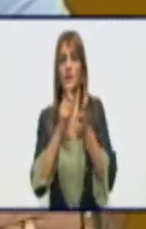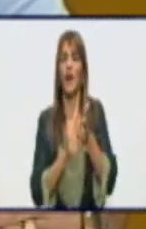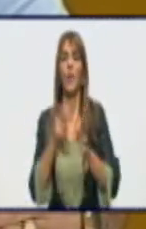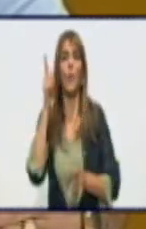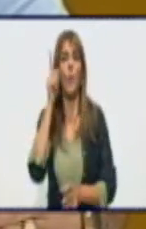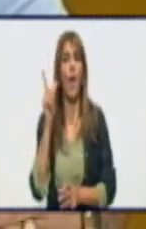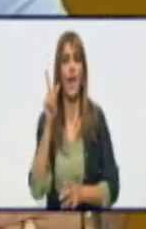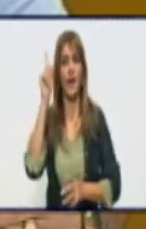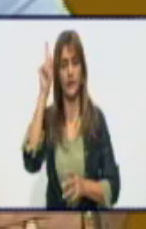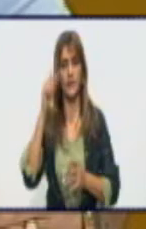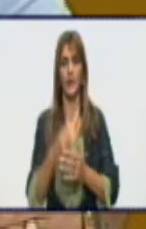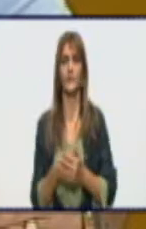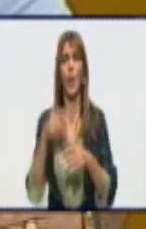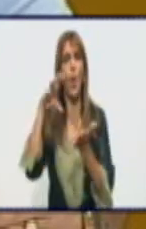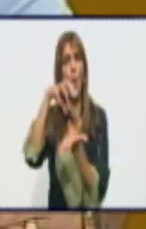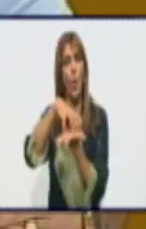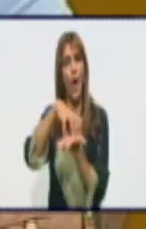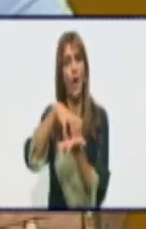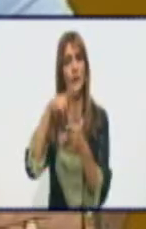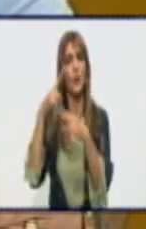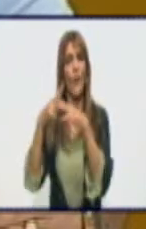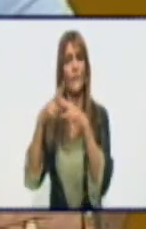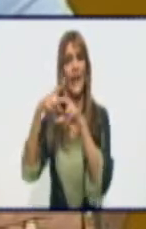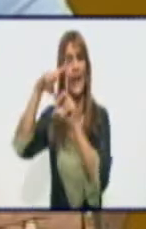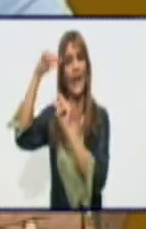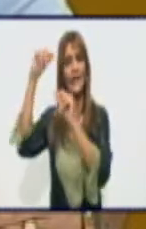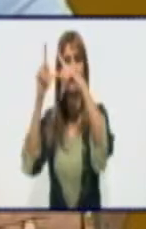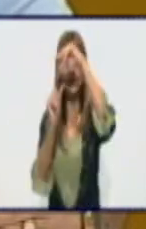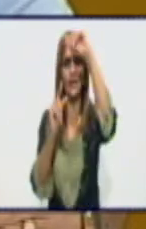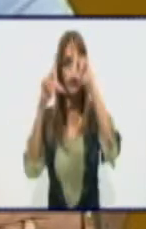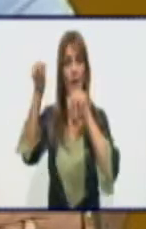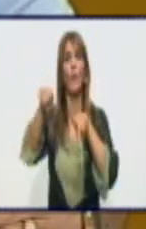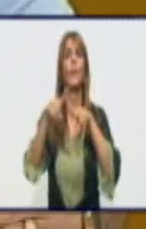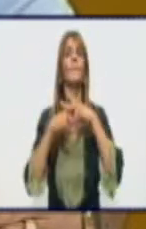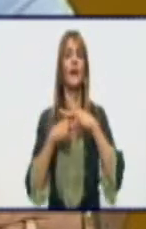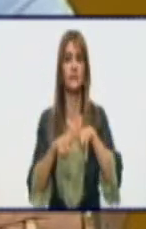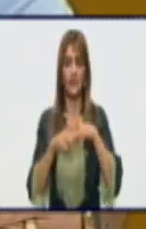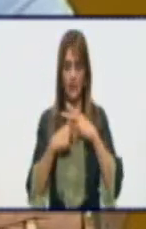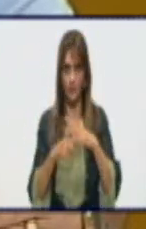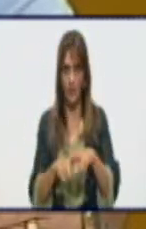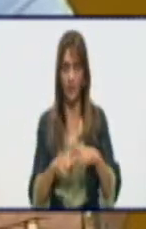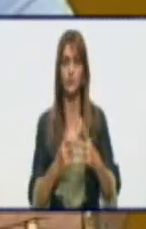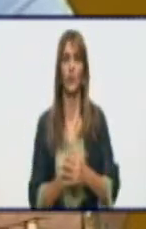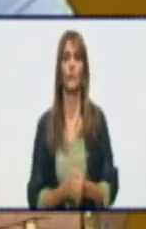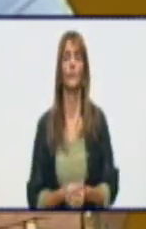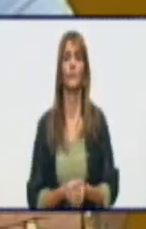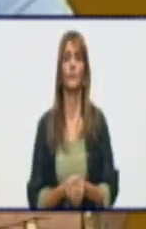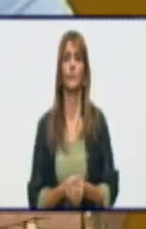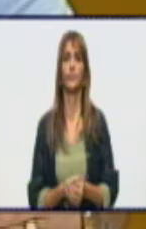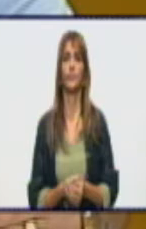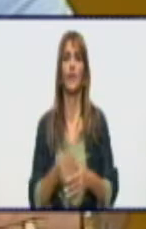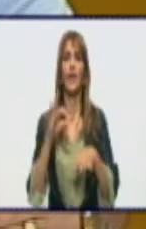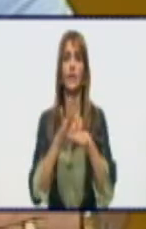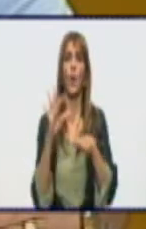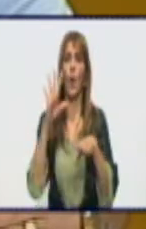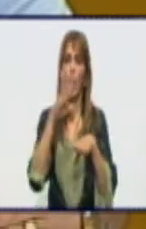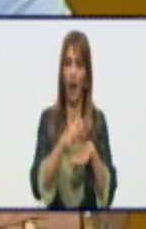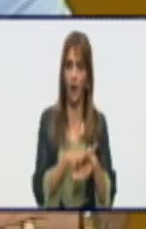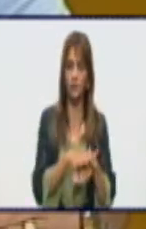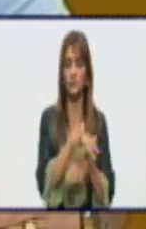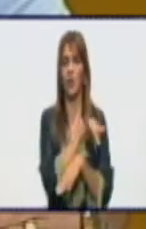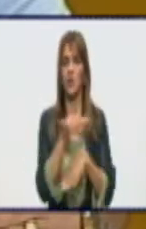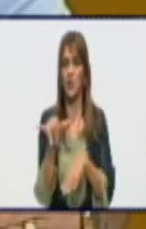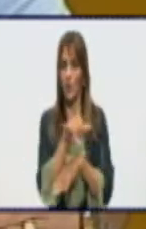en el ramal La Estrella, por mantenimiento y poda. En el caso de Río Cato, un ramal hacia la T de las